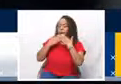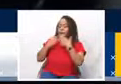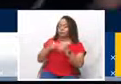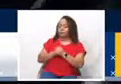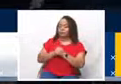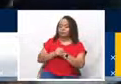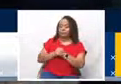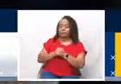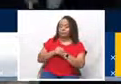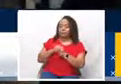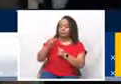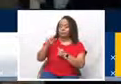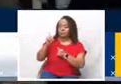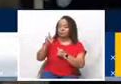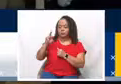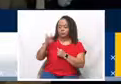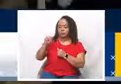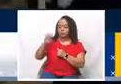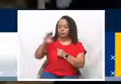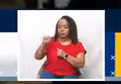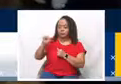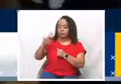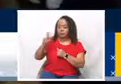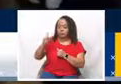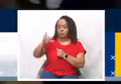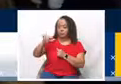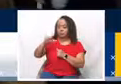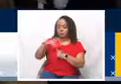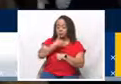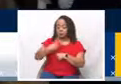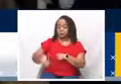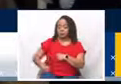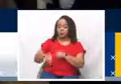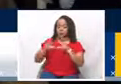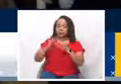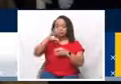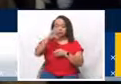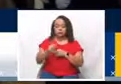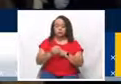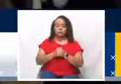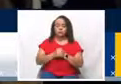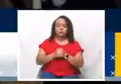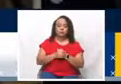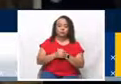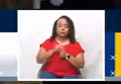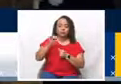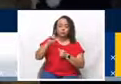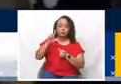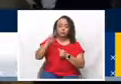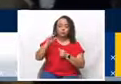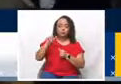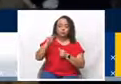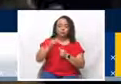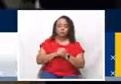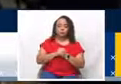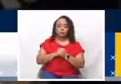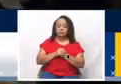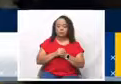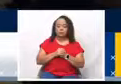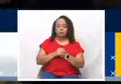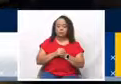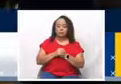Muchísimas gracias a Andrés Carvajal, presidente del Comité Paralímpico, que está dando declaraciones. Olman, más bien nos